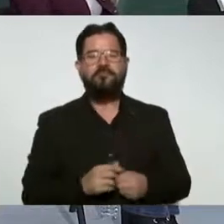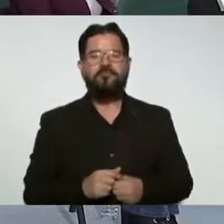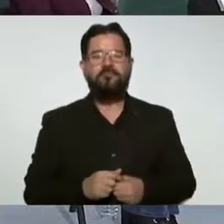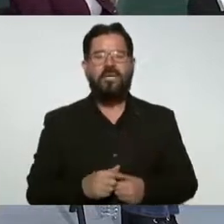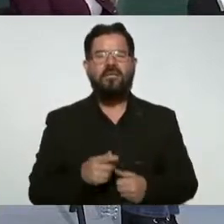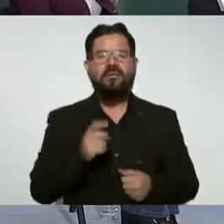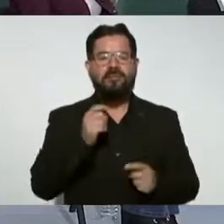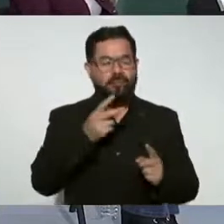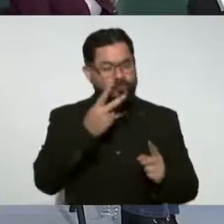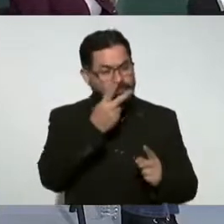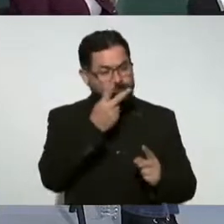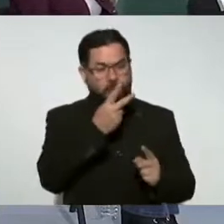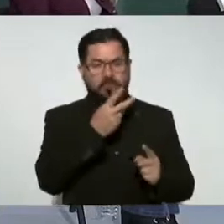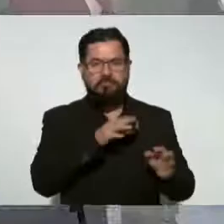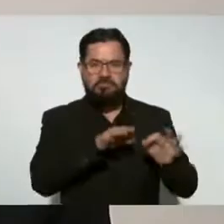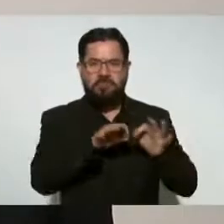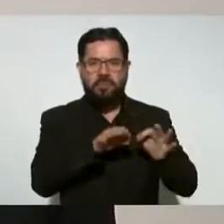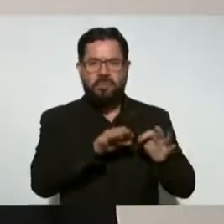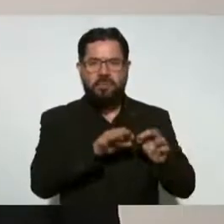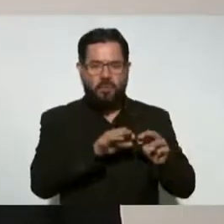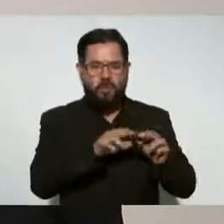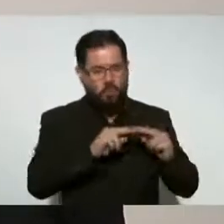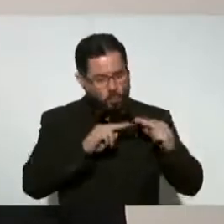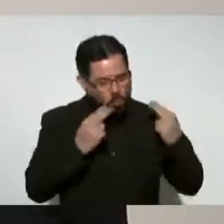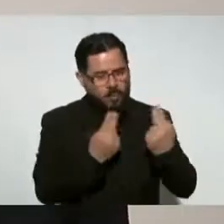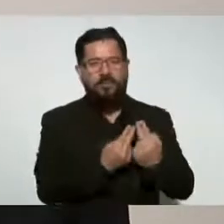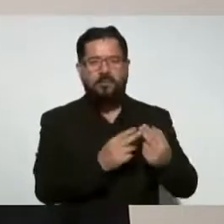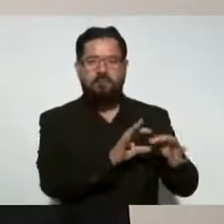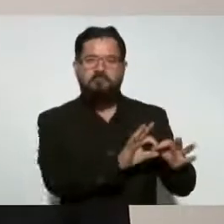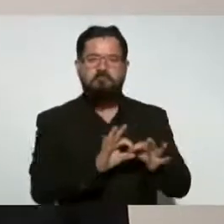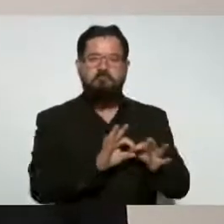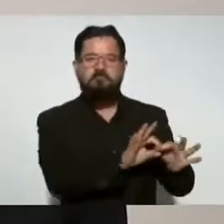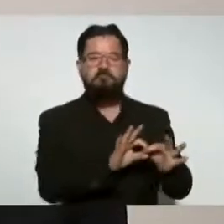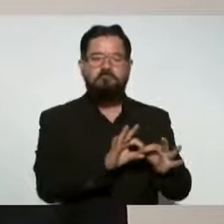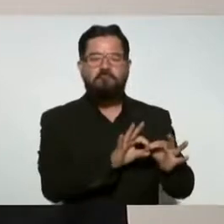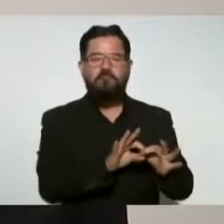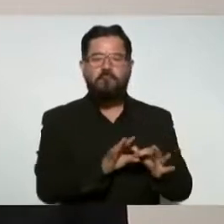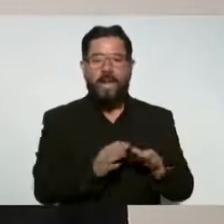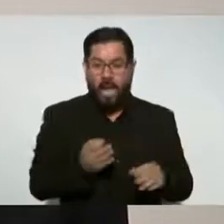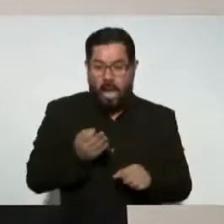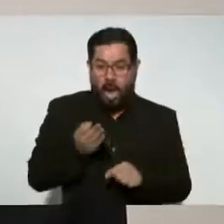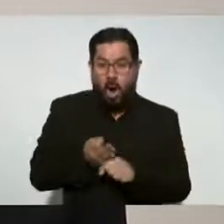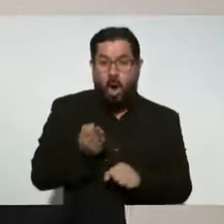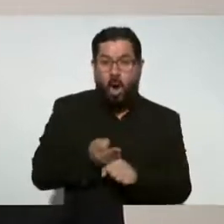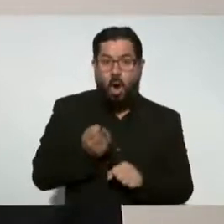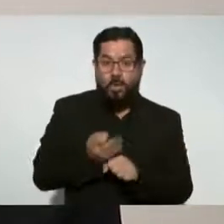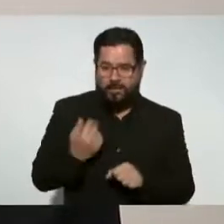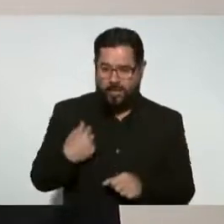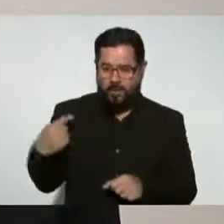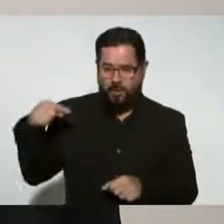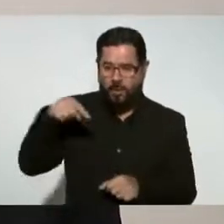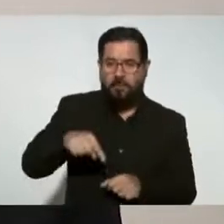en unidad. Y en esta ocasión, en esta gira,